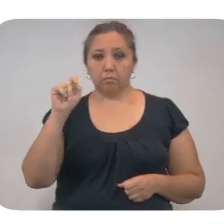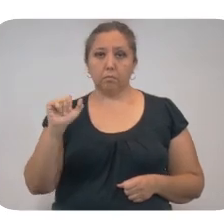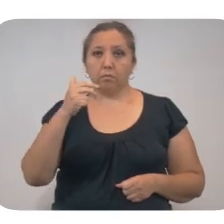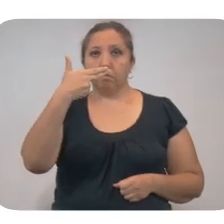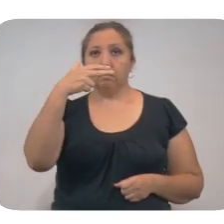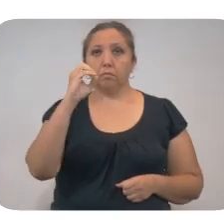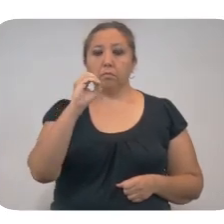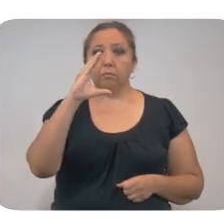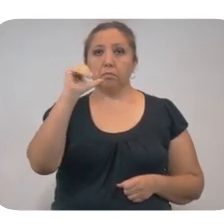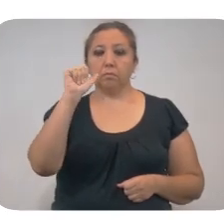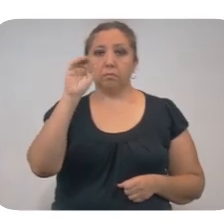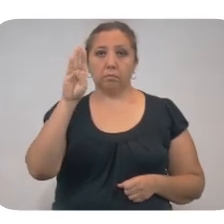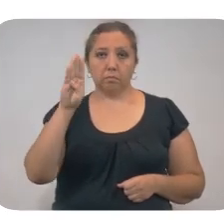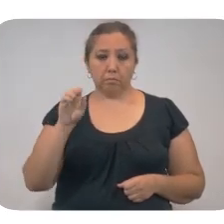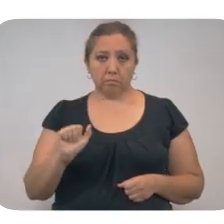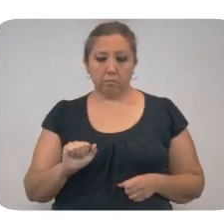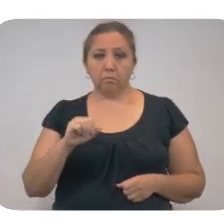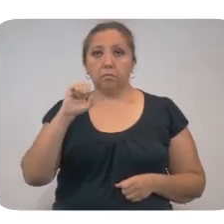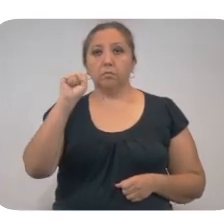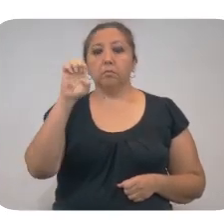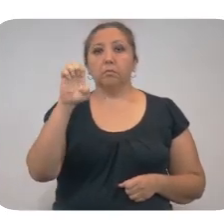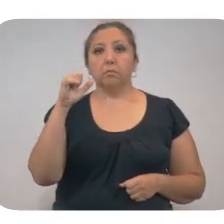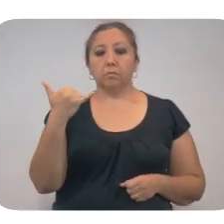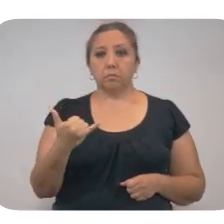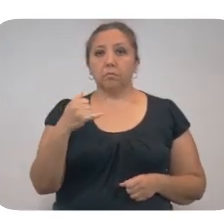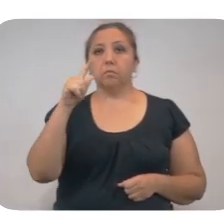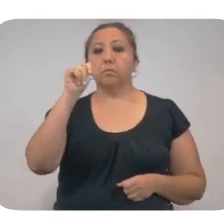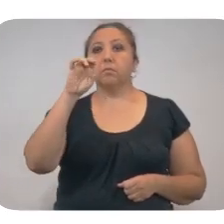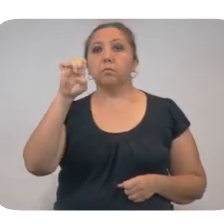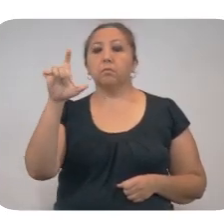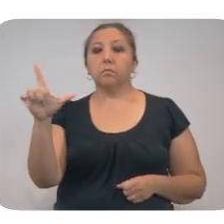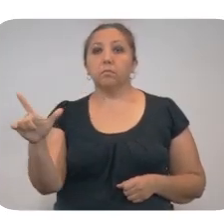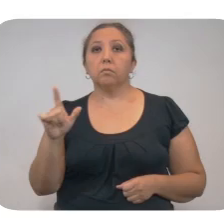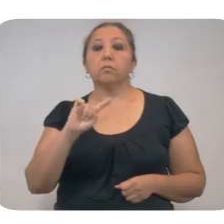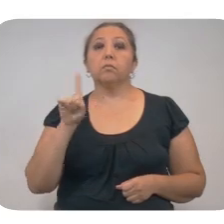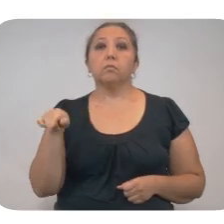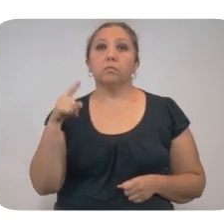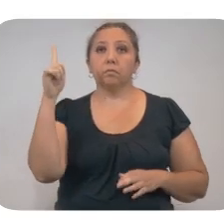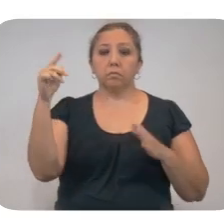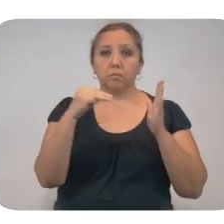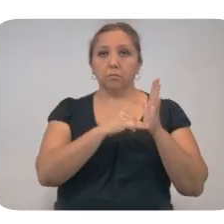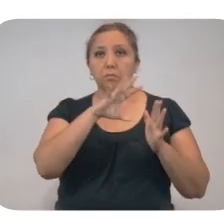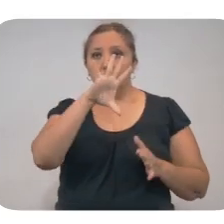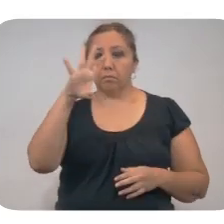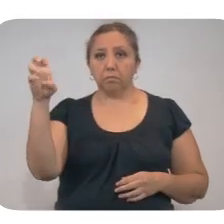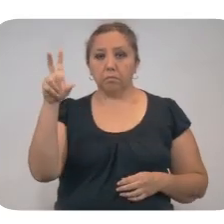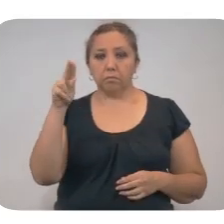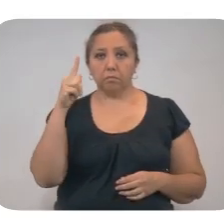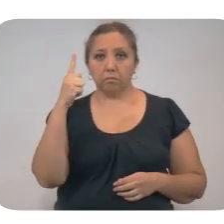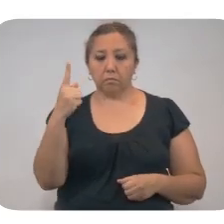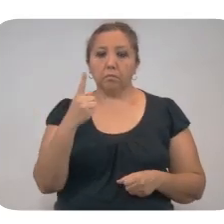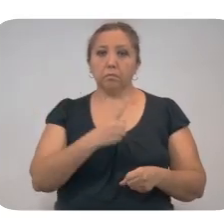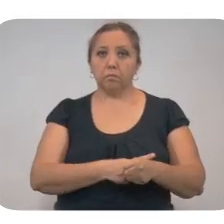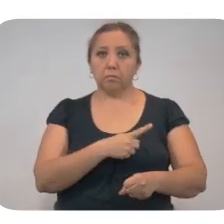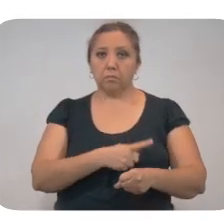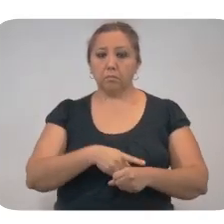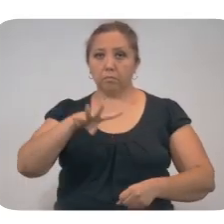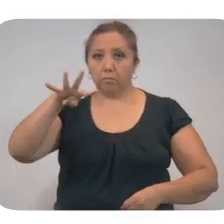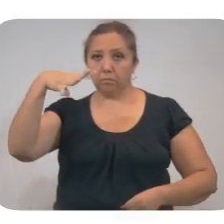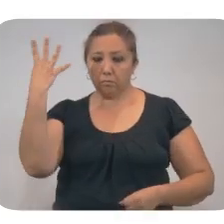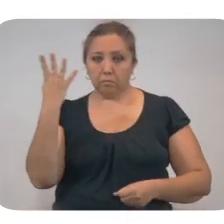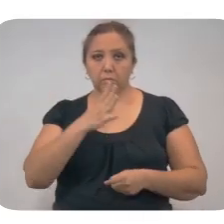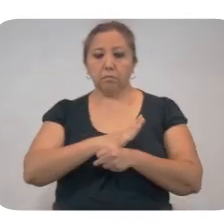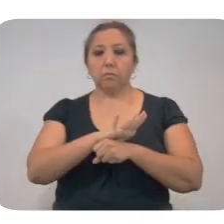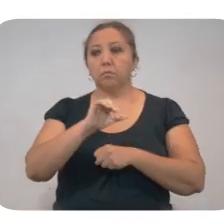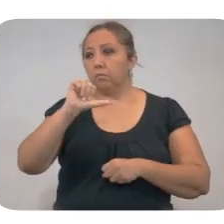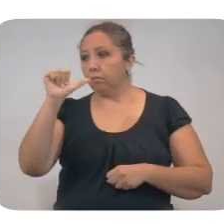Jocabá, Cagua, Mascanú, Sellé y Ticul. En total, ya son 1,581 casos positivos, 14 de los